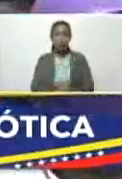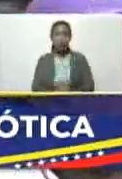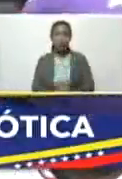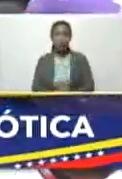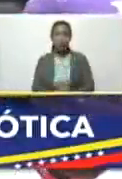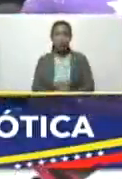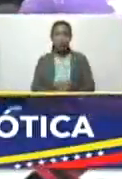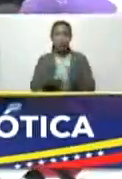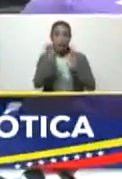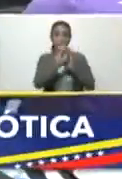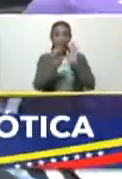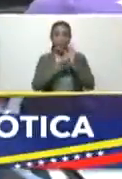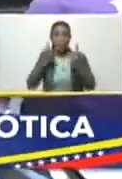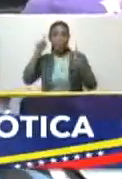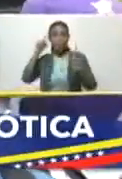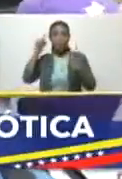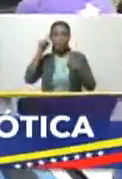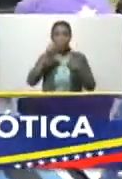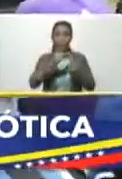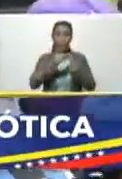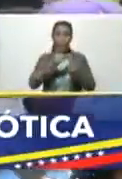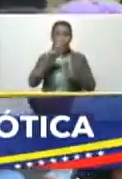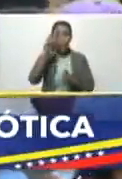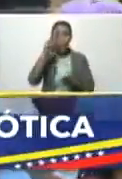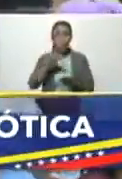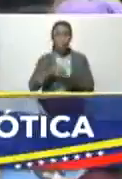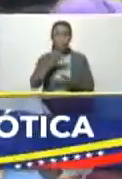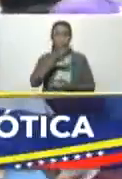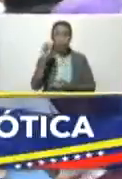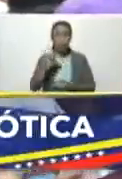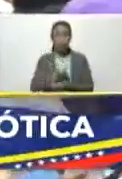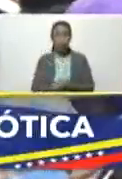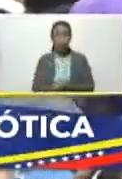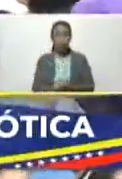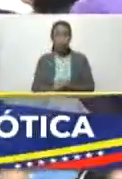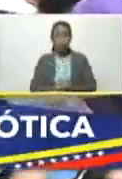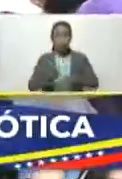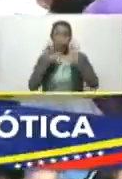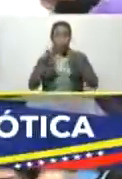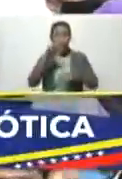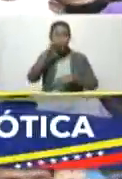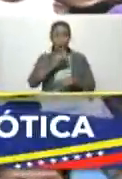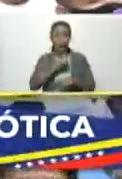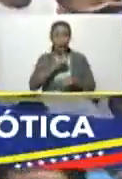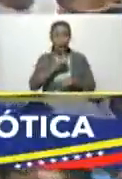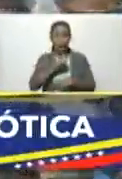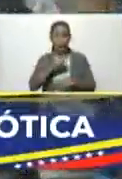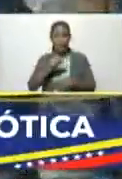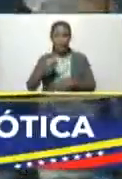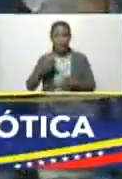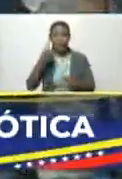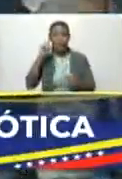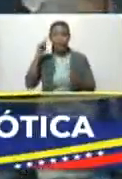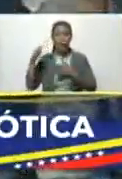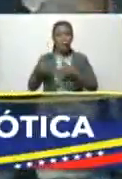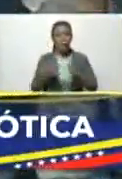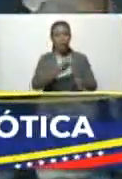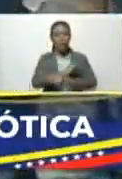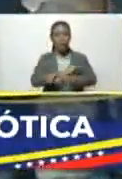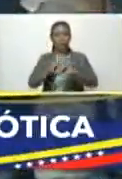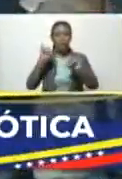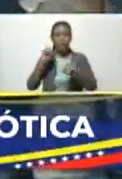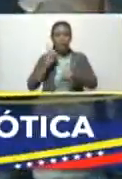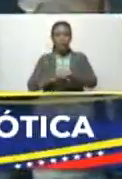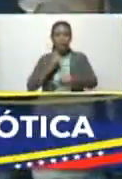La etapa rumbo al 2030. Son 8 años de la recta final de la era